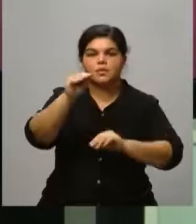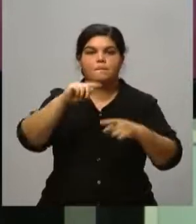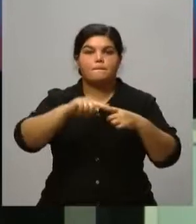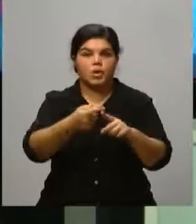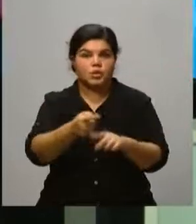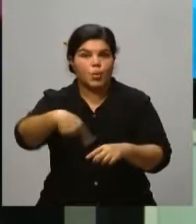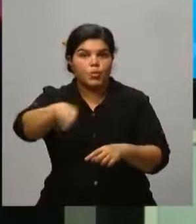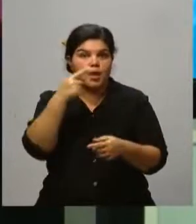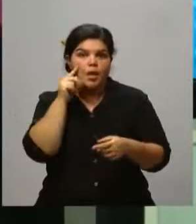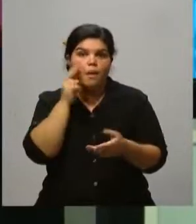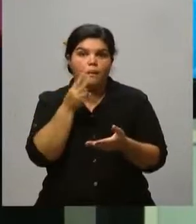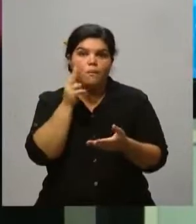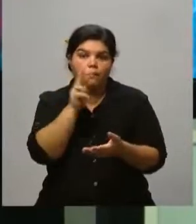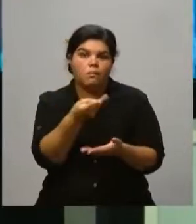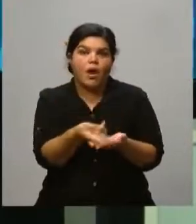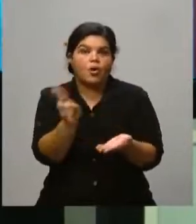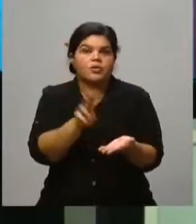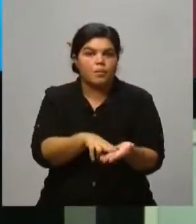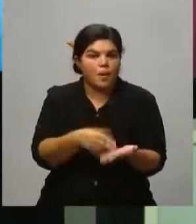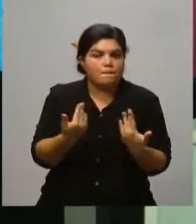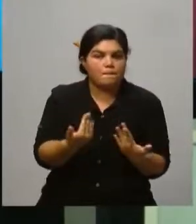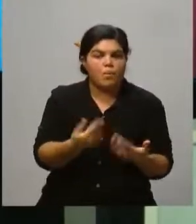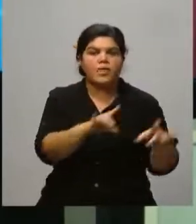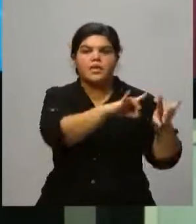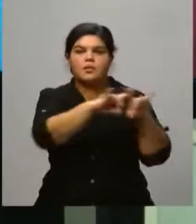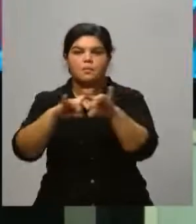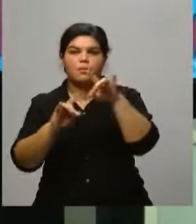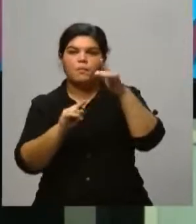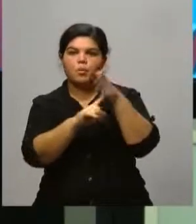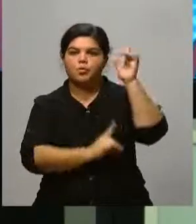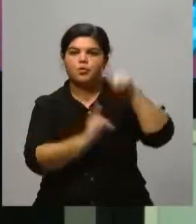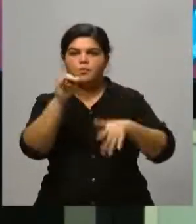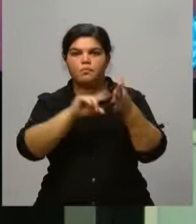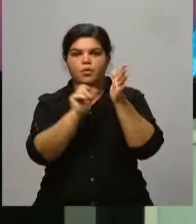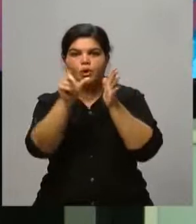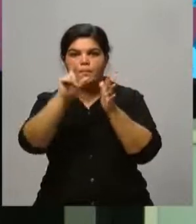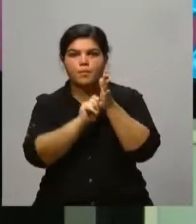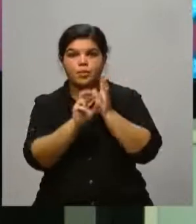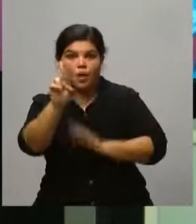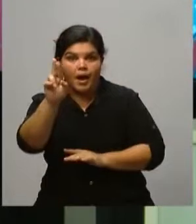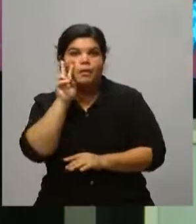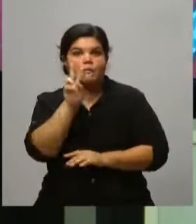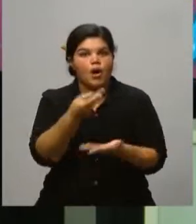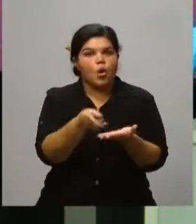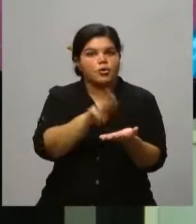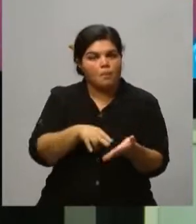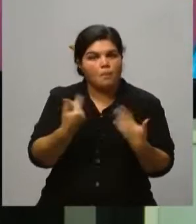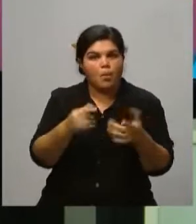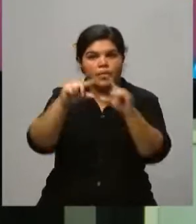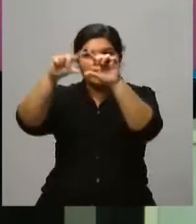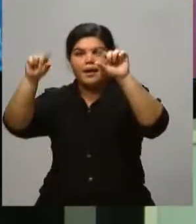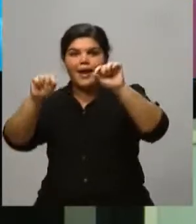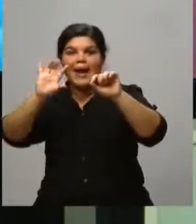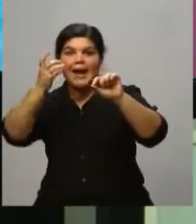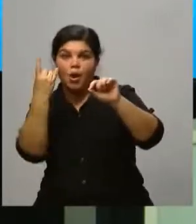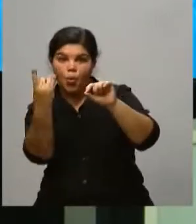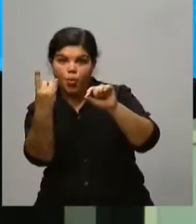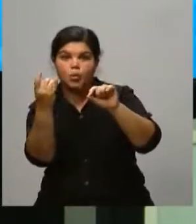Cambio, en donde hay también referentes políticos, como es el caso de Luis Juez, el caso de Patricia